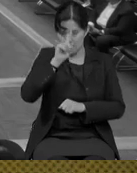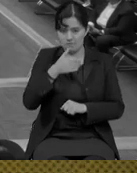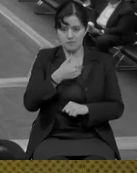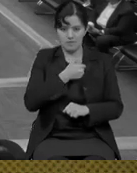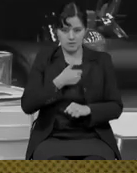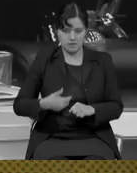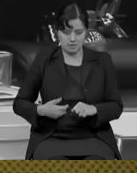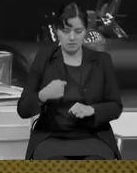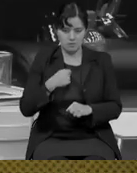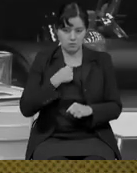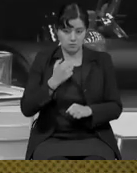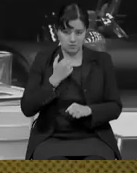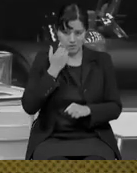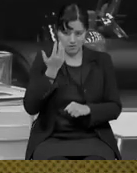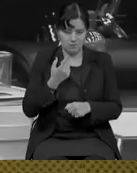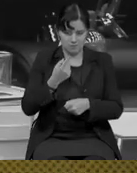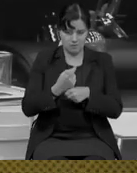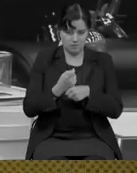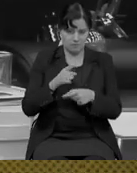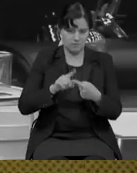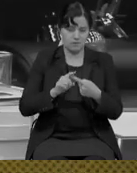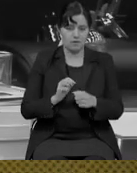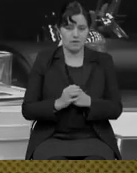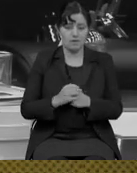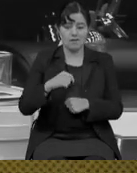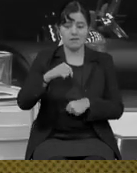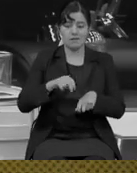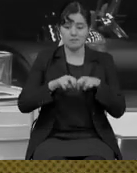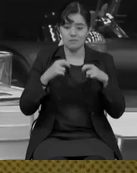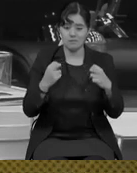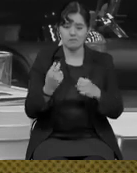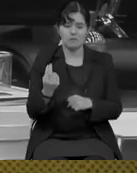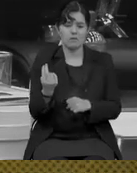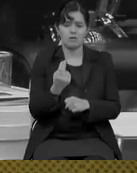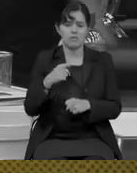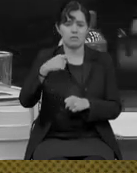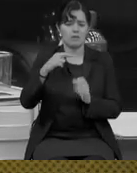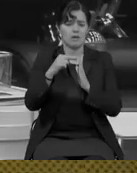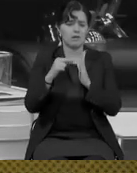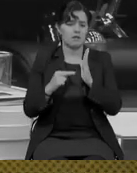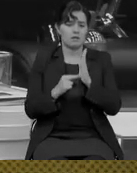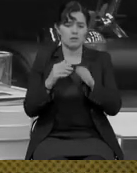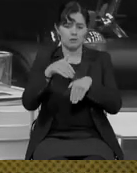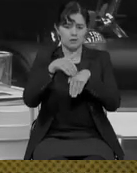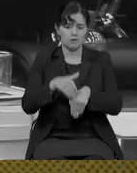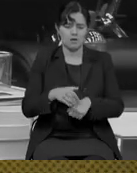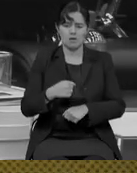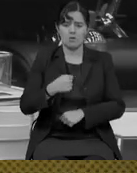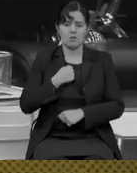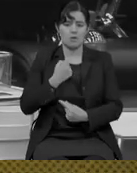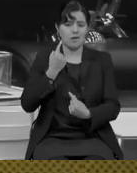Yo quiero primero que este órgano respete las reglas que tienen. Yo he aguantado todas